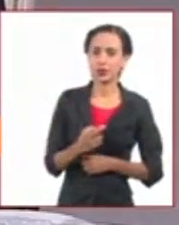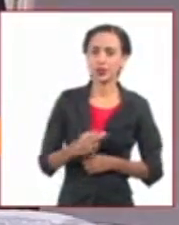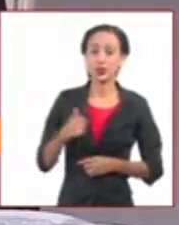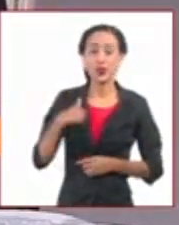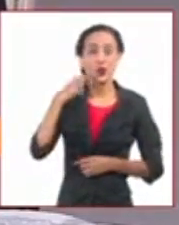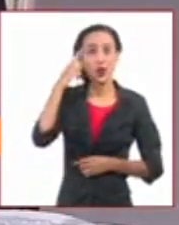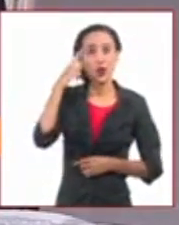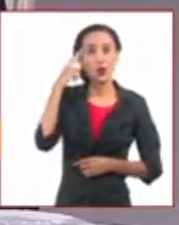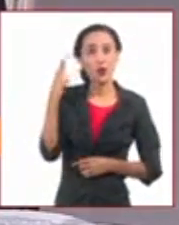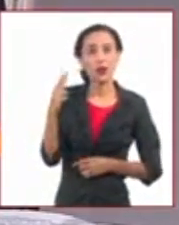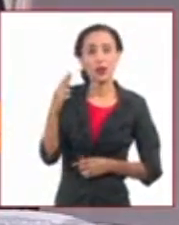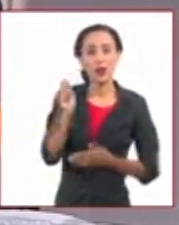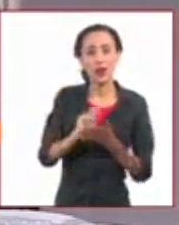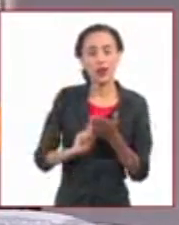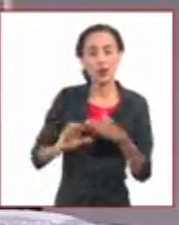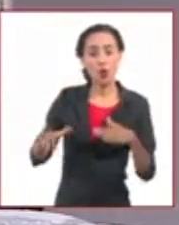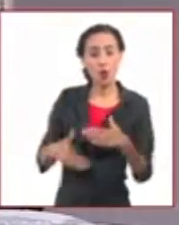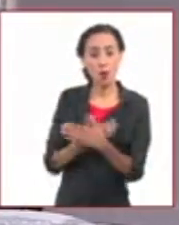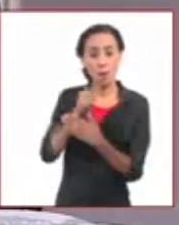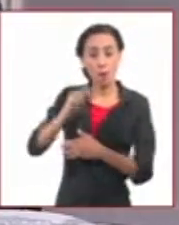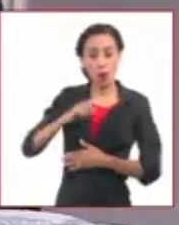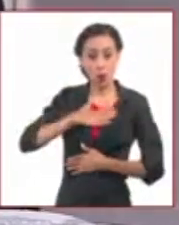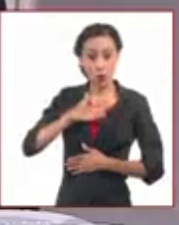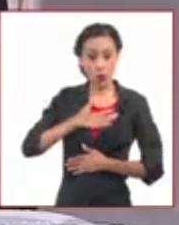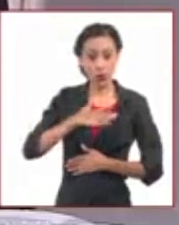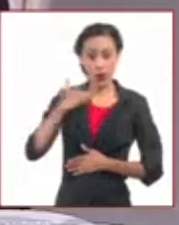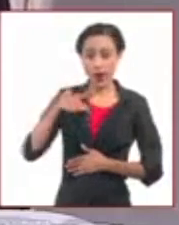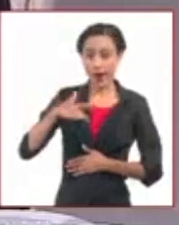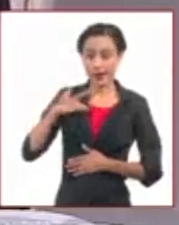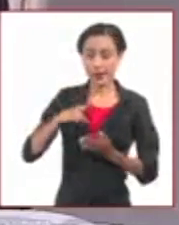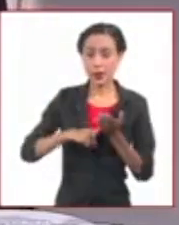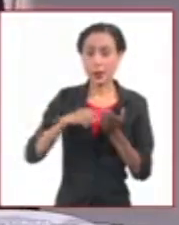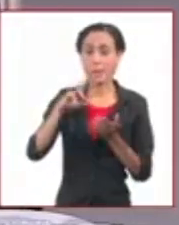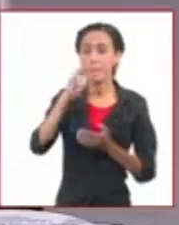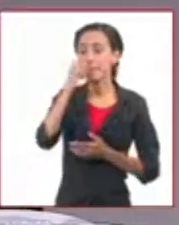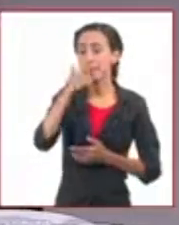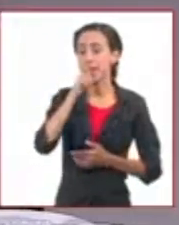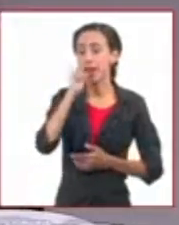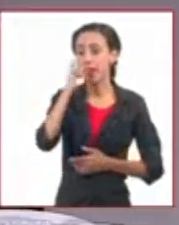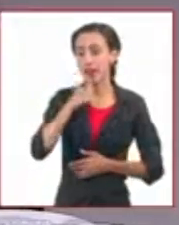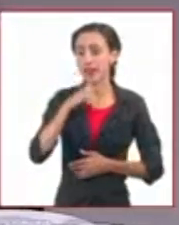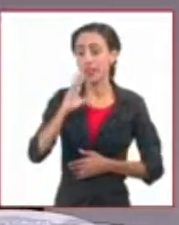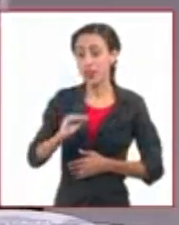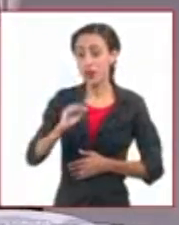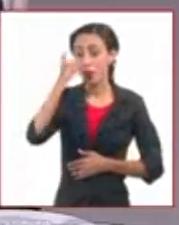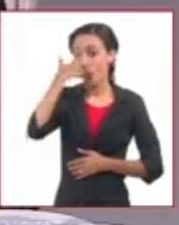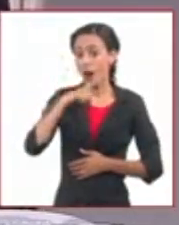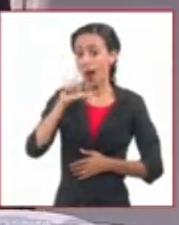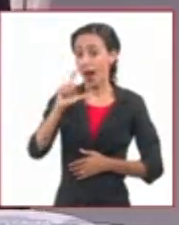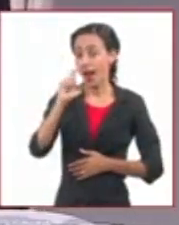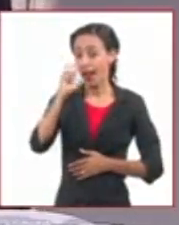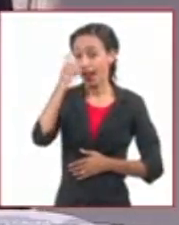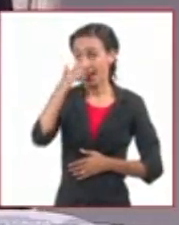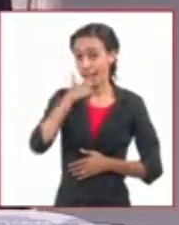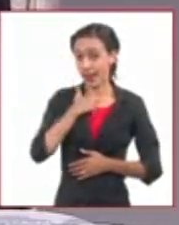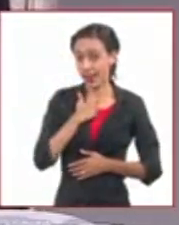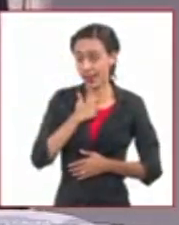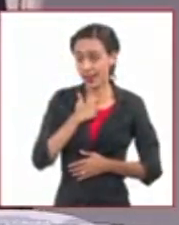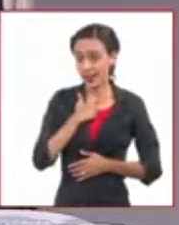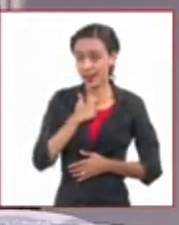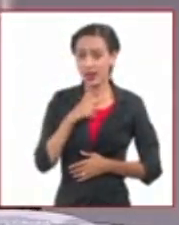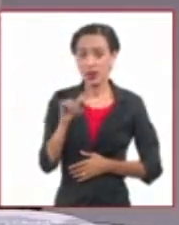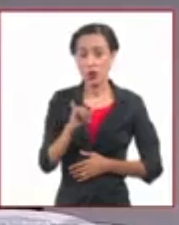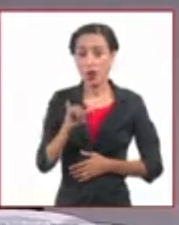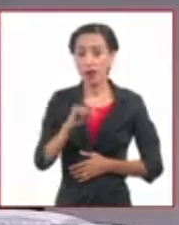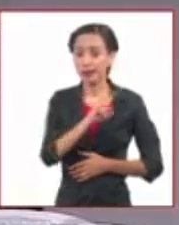nuestro embajador en argentina pedro pablo prada que dijo que el alca se había enterrado había quedado enterrada en